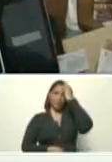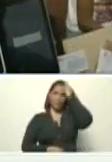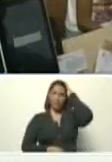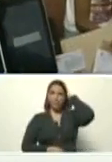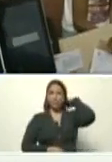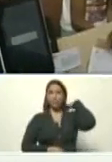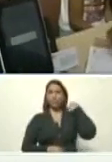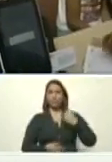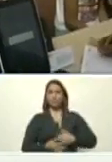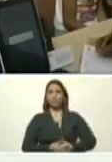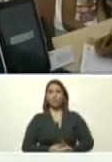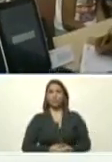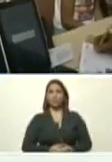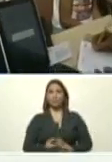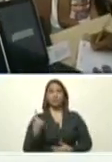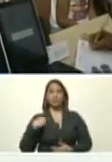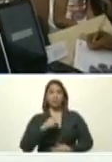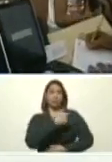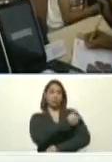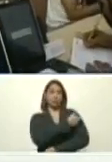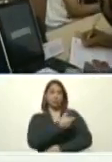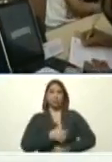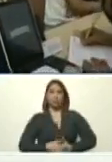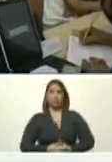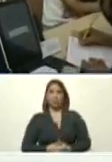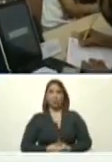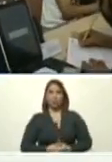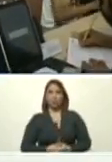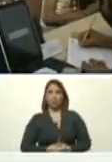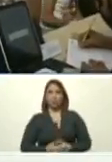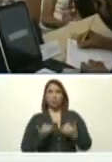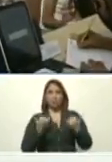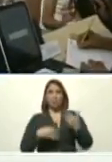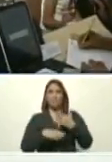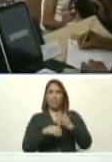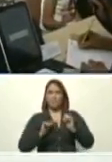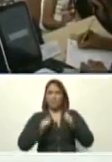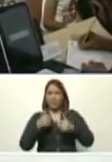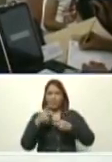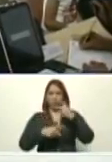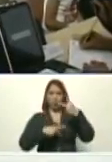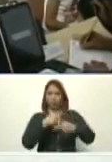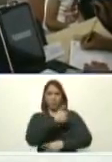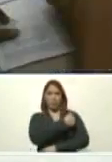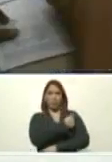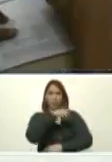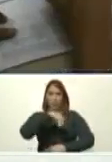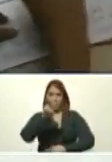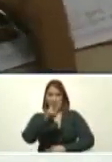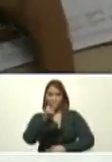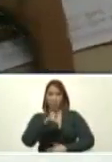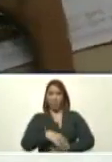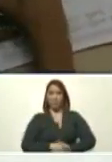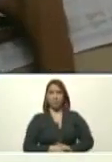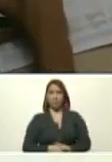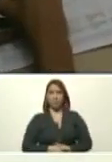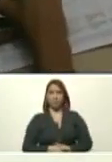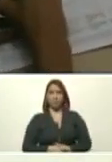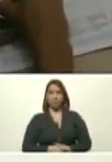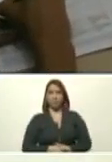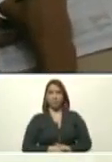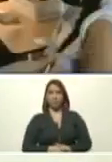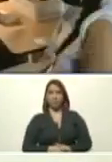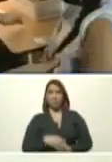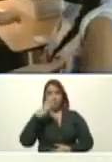tener las vacunas. Y ahora vamos a empezar a producir las vacunas aquí. La vacuna cubana la